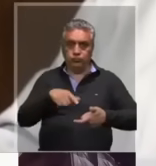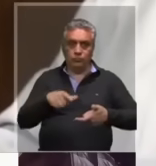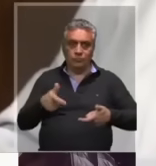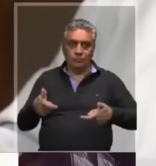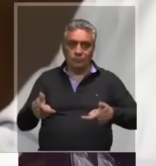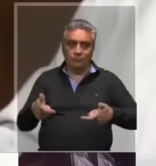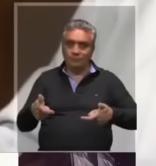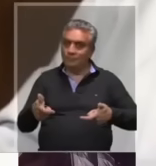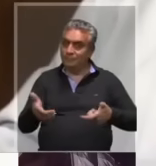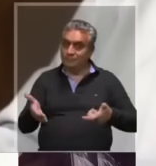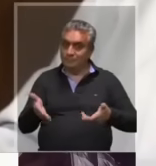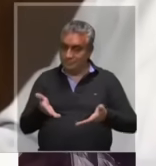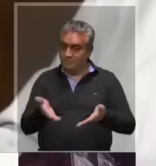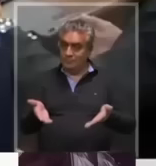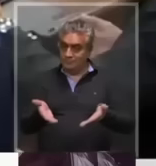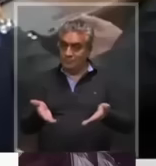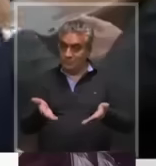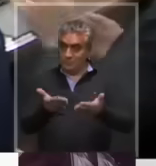Y aquí está el estudio.